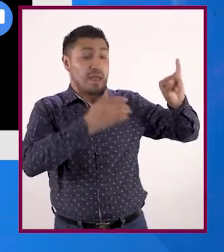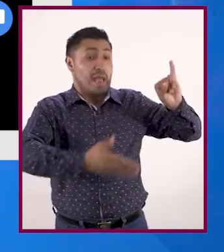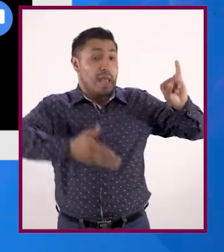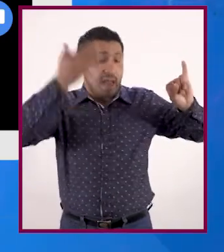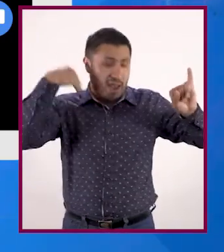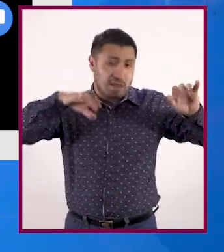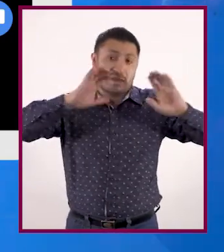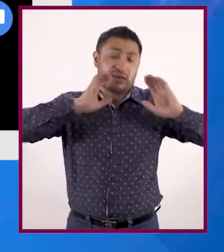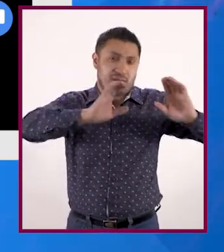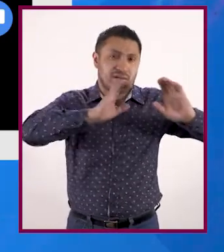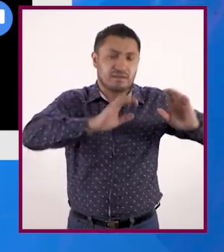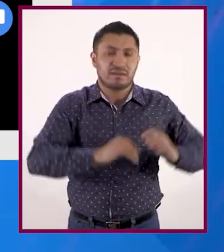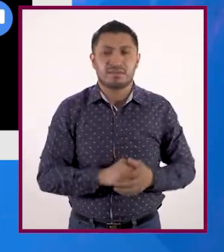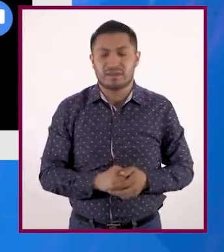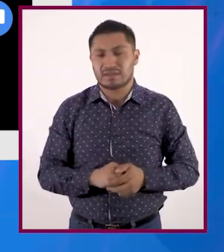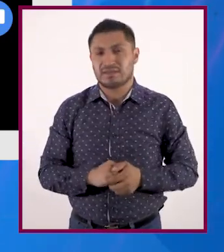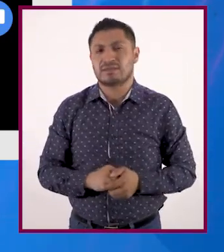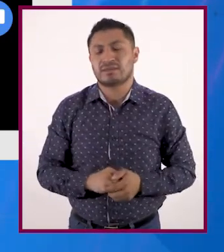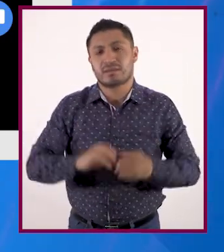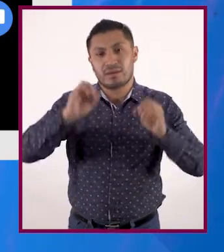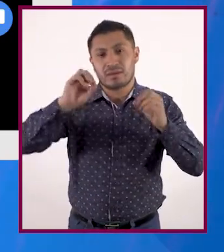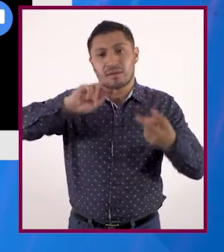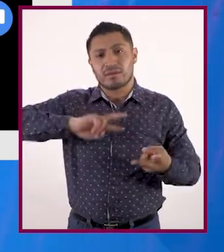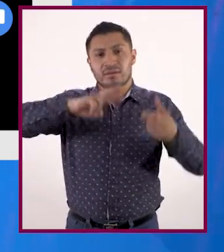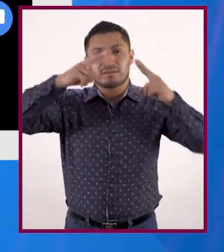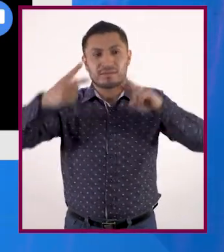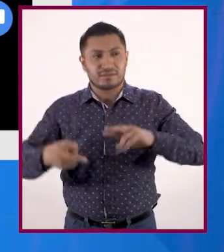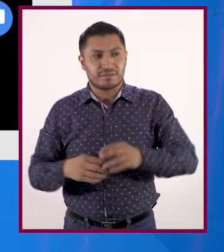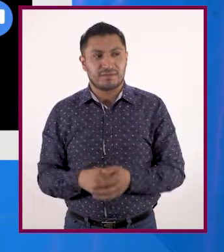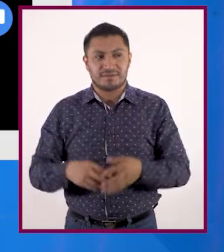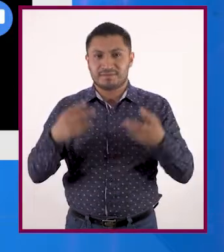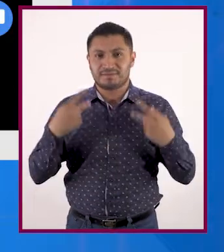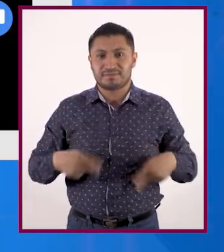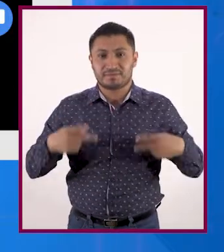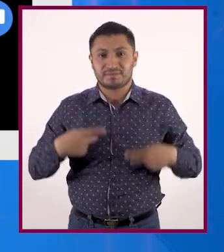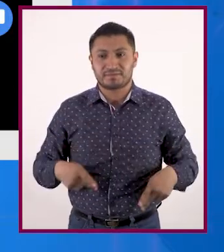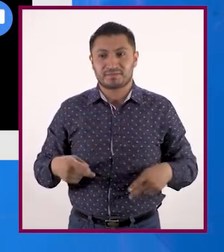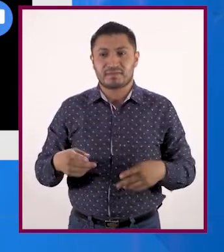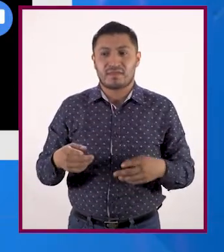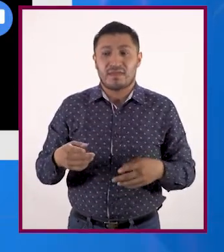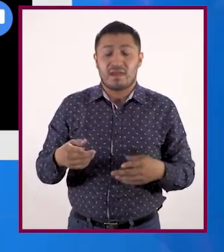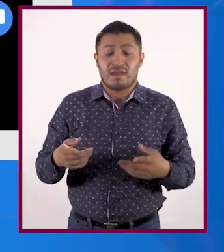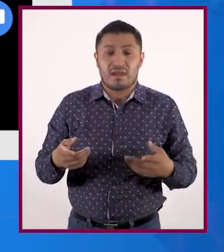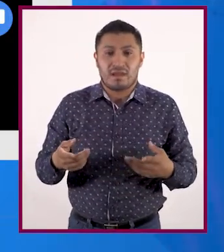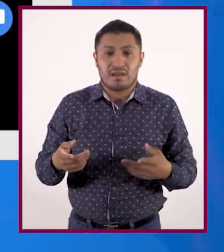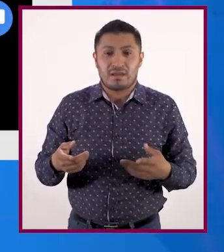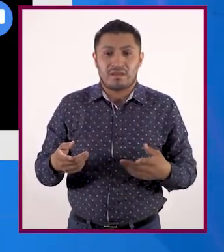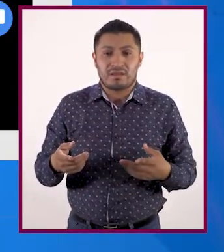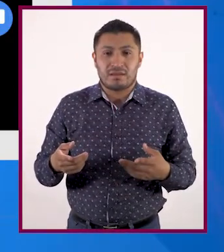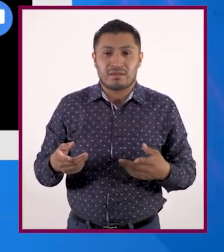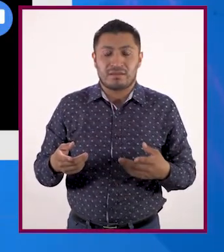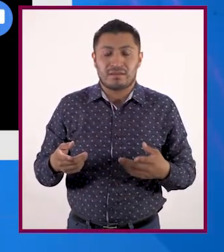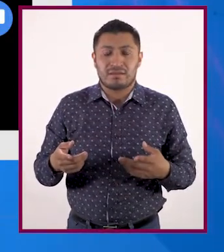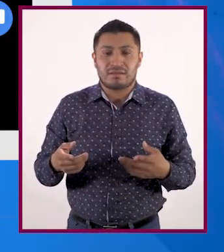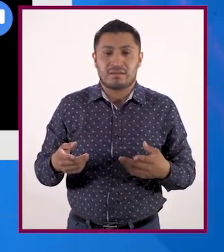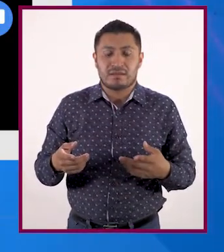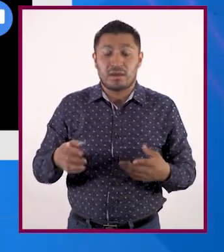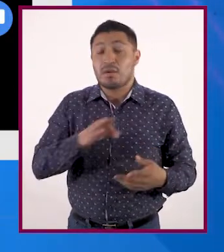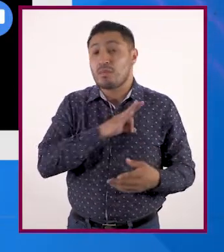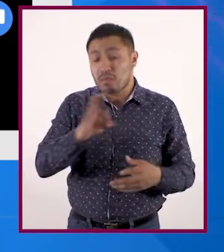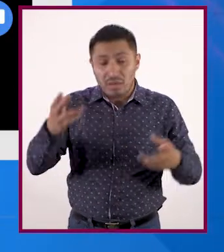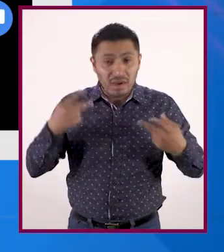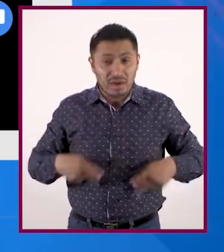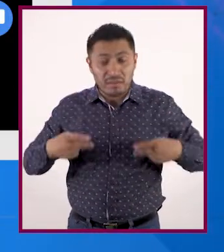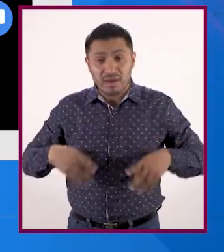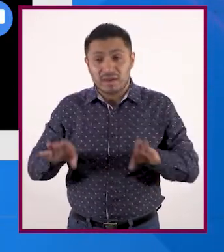o viceversa en su momento puede haber personas libres pregonando por las libertades en el espectro